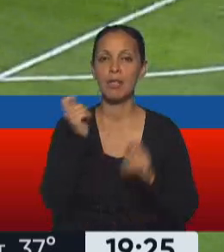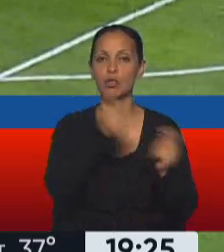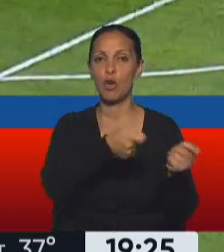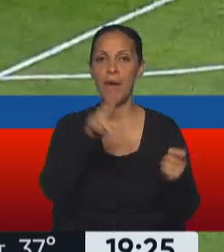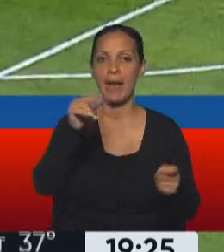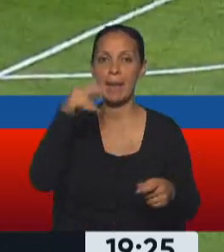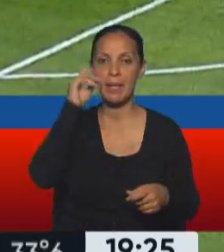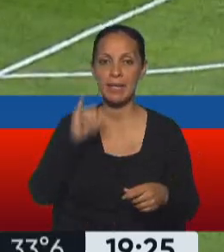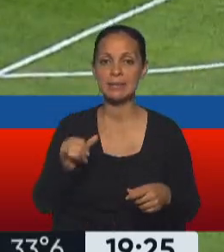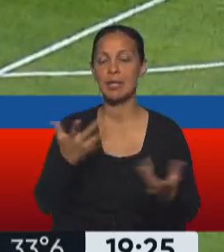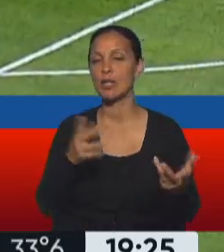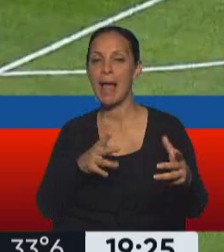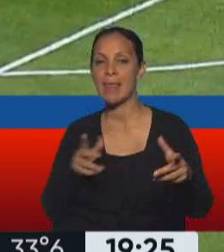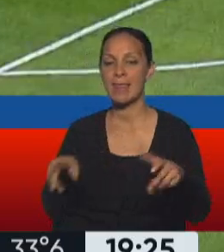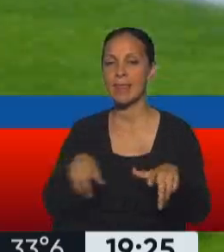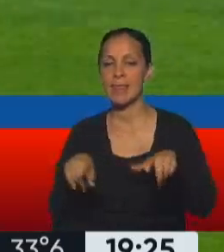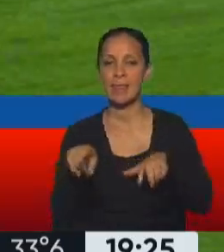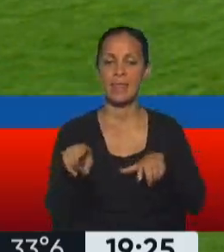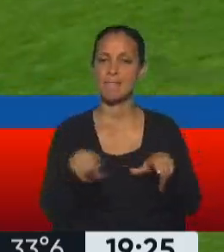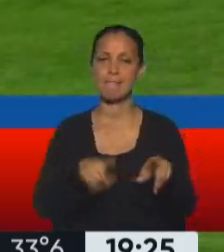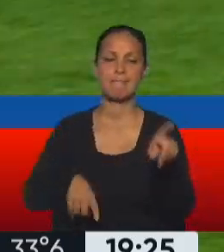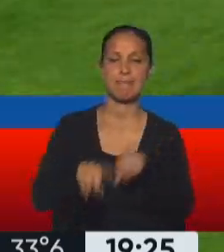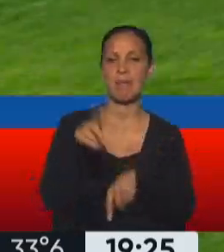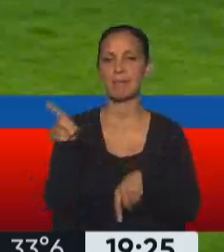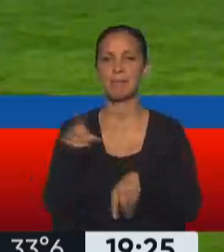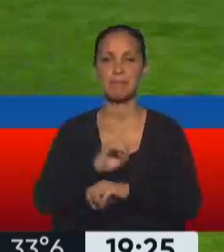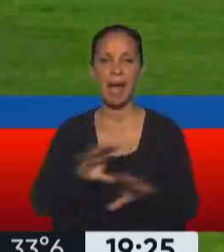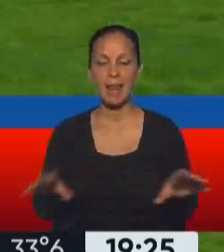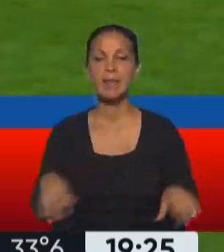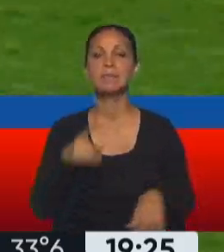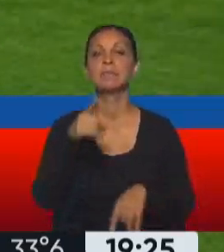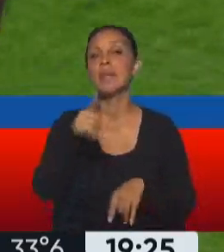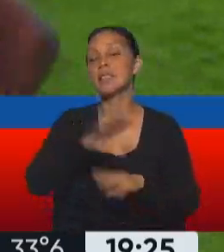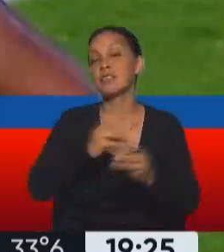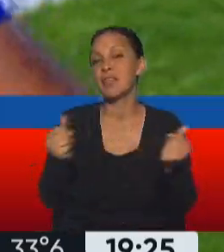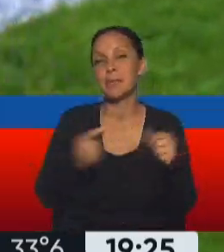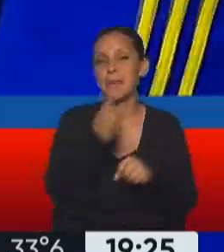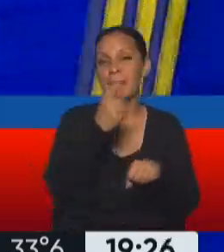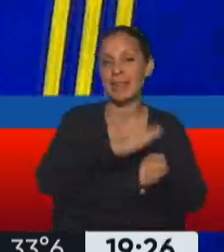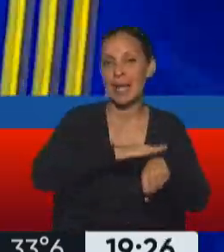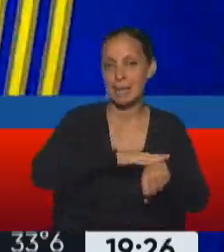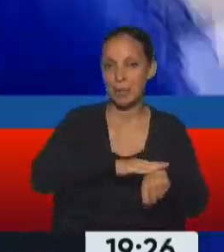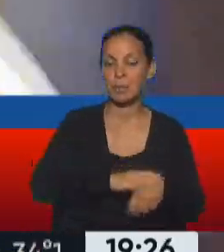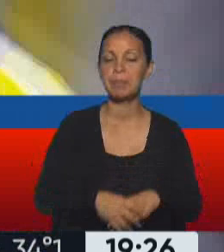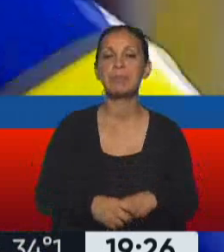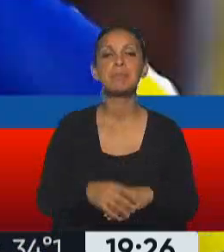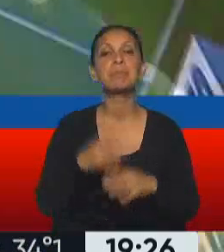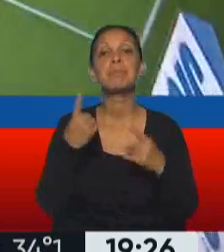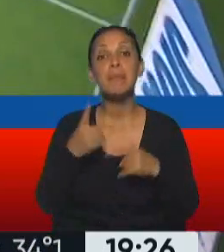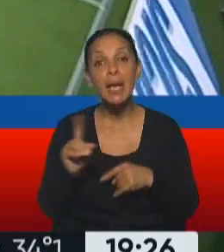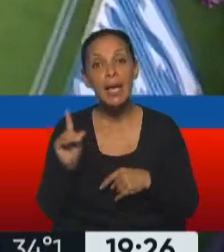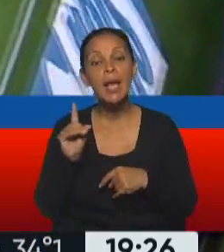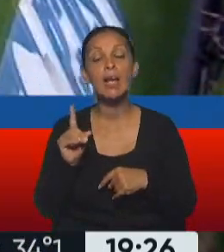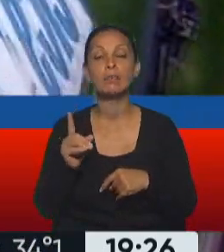se puede acomodar. Villa tampoco puede definir. Y así se iba la primera etapa, pero cuando salían